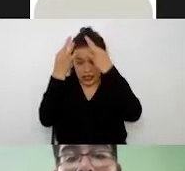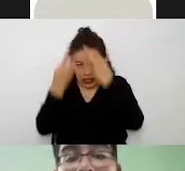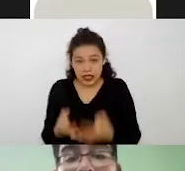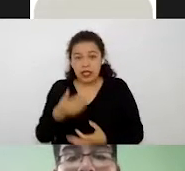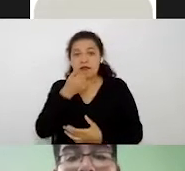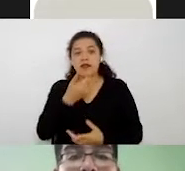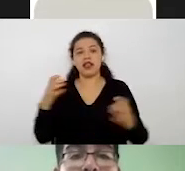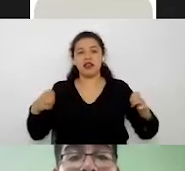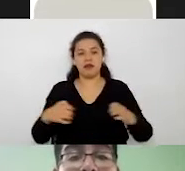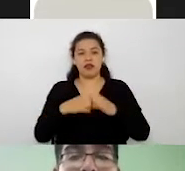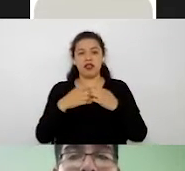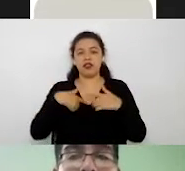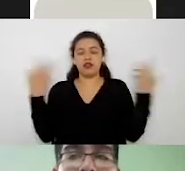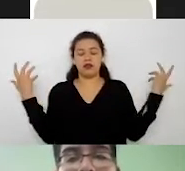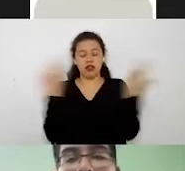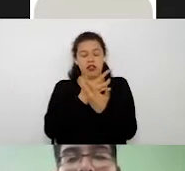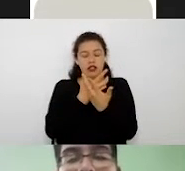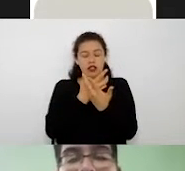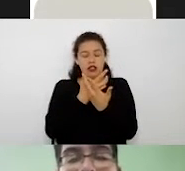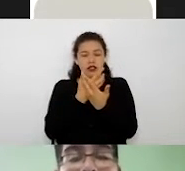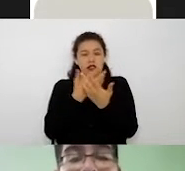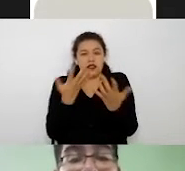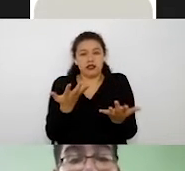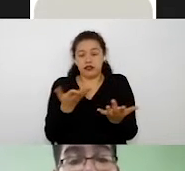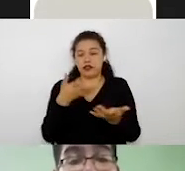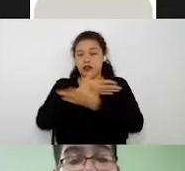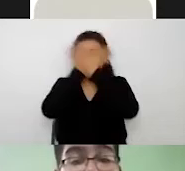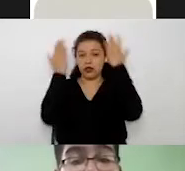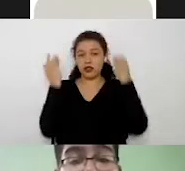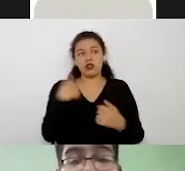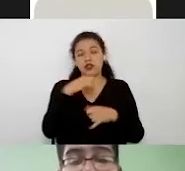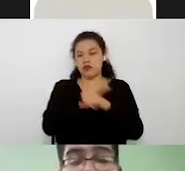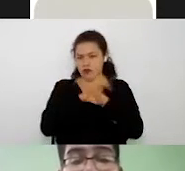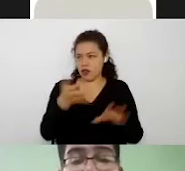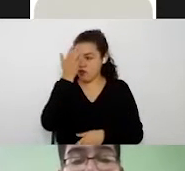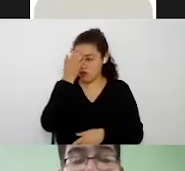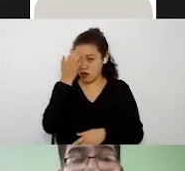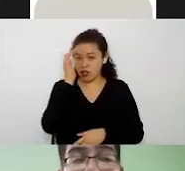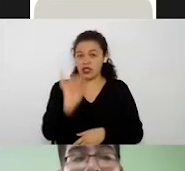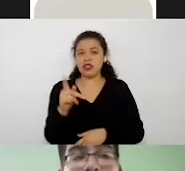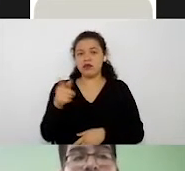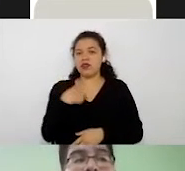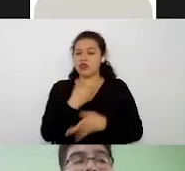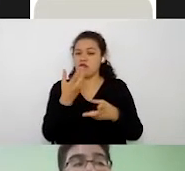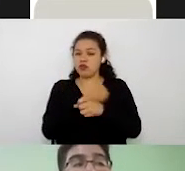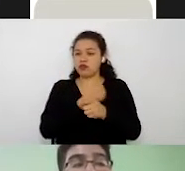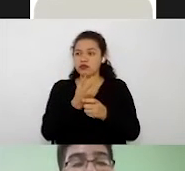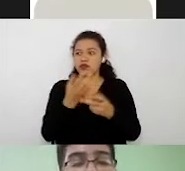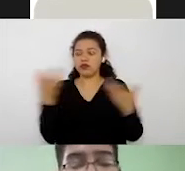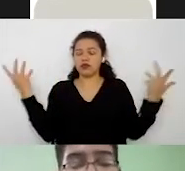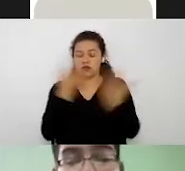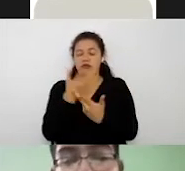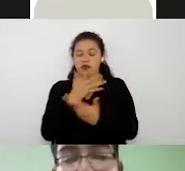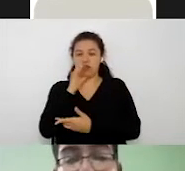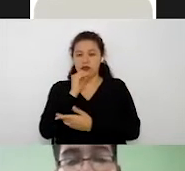emergencia me quedo paralizado porque, no sé, a pesar de que tenga la información, no lo llevo a cabo. Entonces,